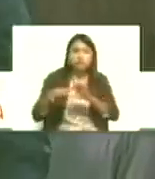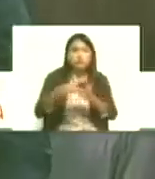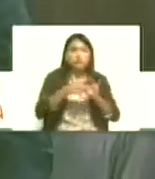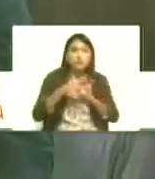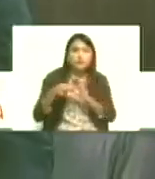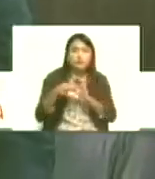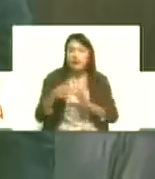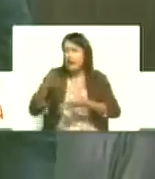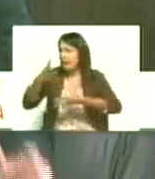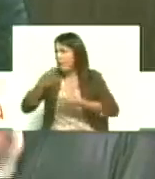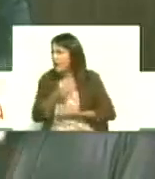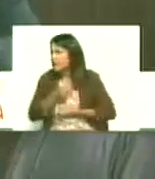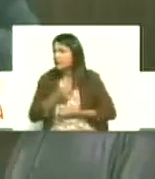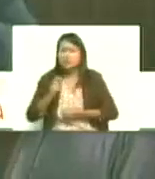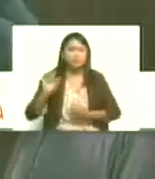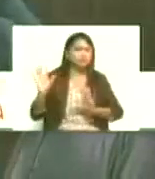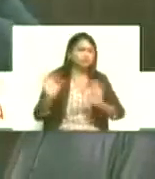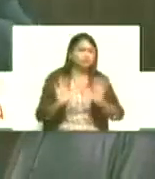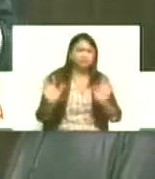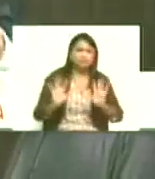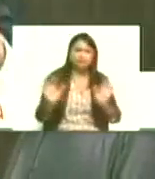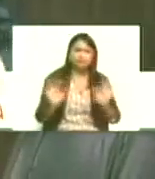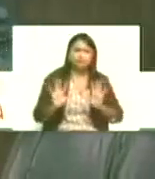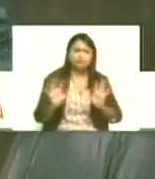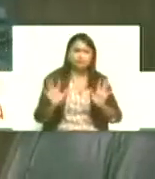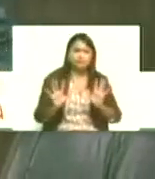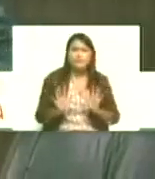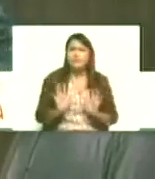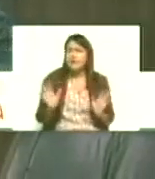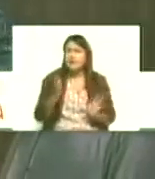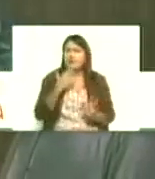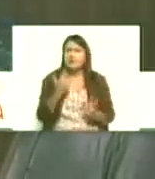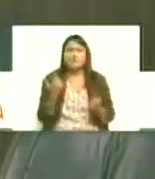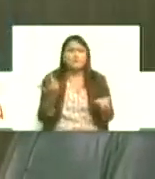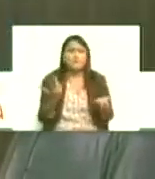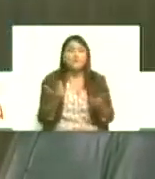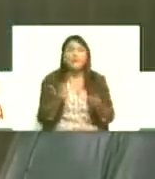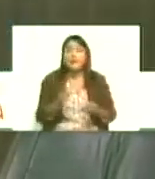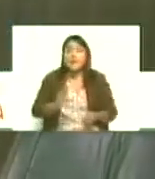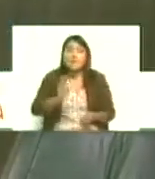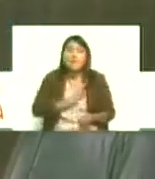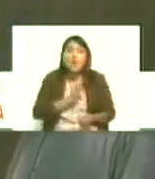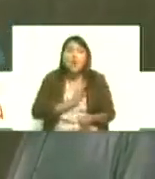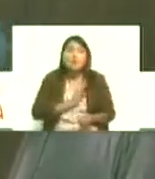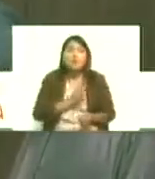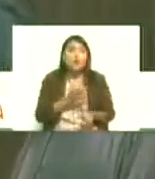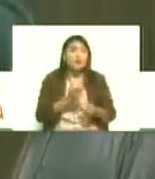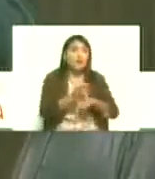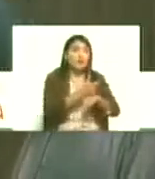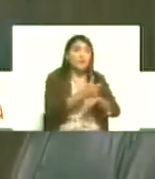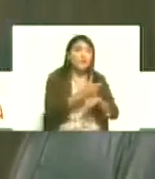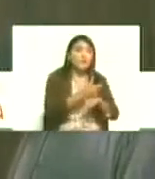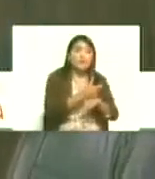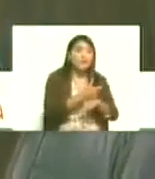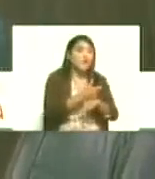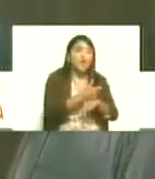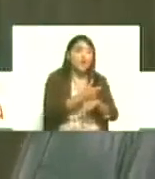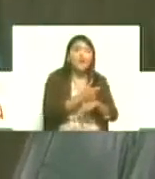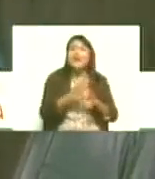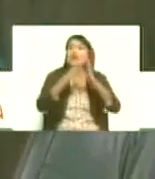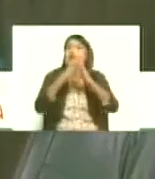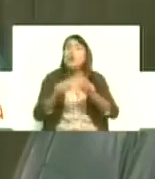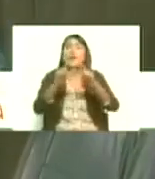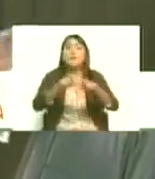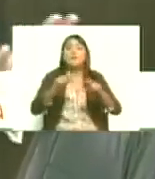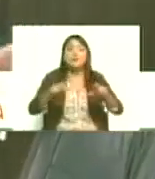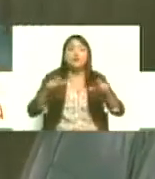mezquindad no puede ir creyendo de que porque son los recursos de un gobierno, no son los recursos del gobierno, son los recursos de quien es gobierno, de quien no